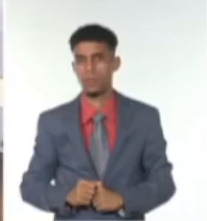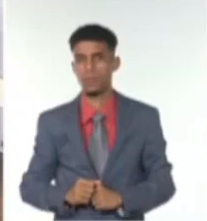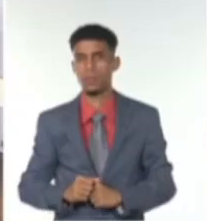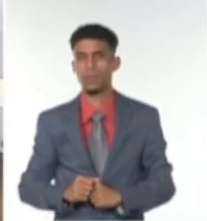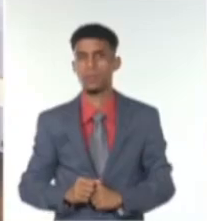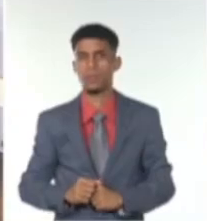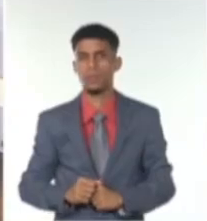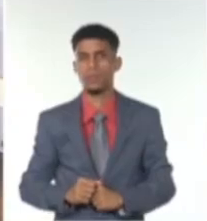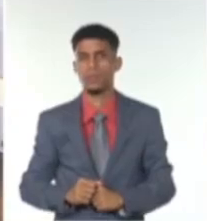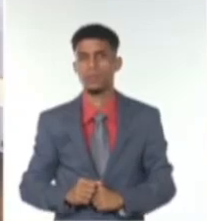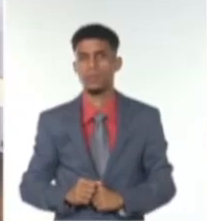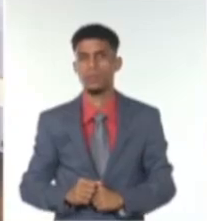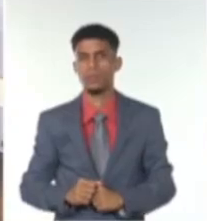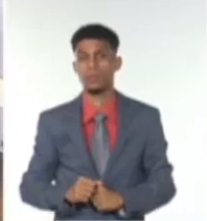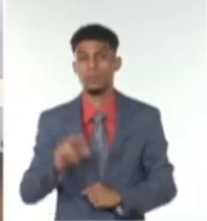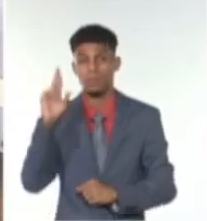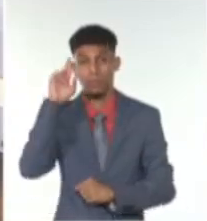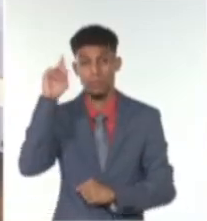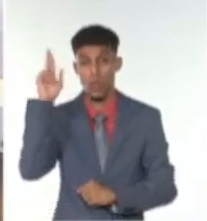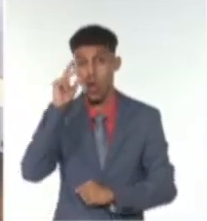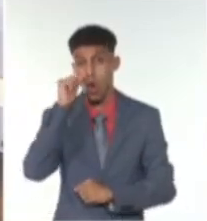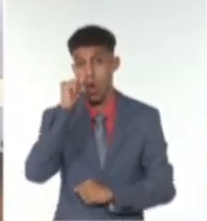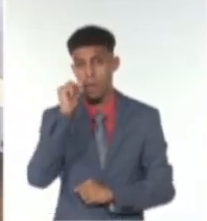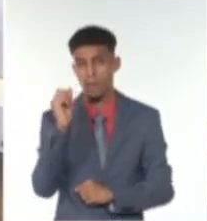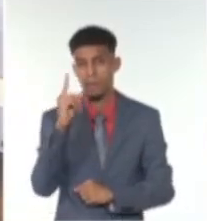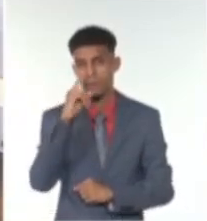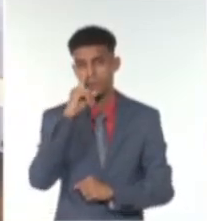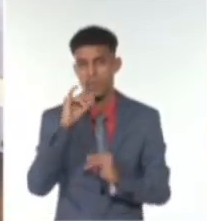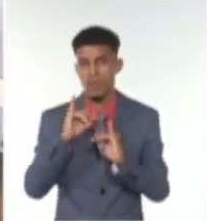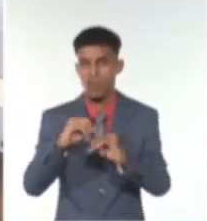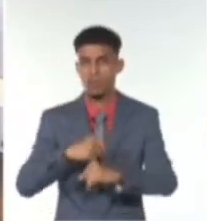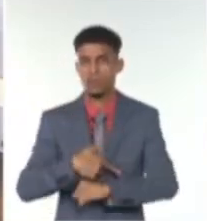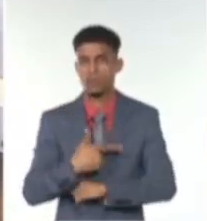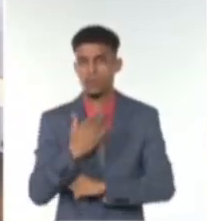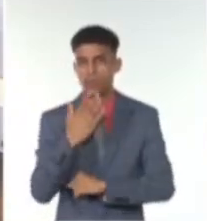Comandante. Con el homenaje a Carlos Puebla, finalizan las culturales, tenga buen fin de semana.